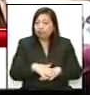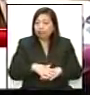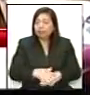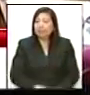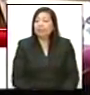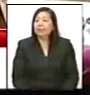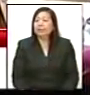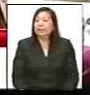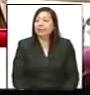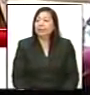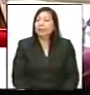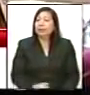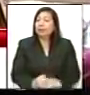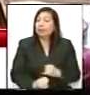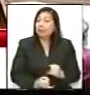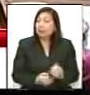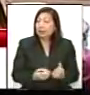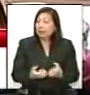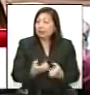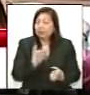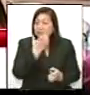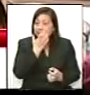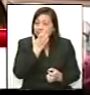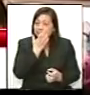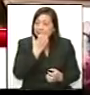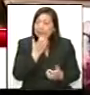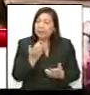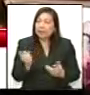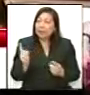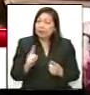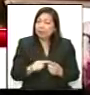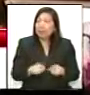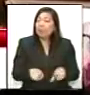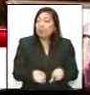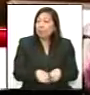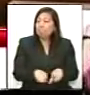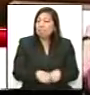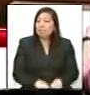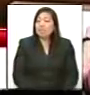Administrativo Internacional Económico, ha sido también